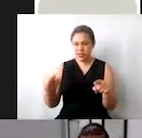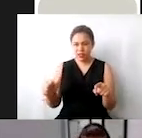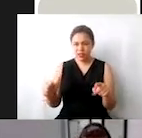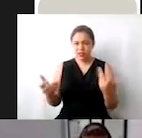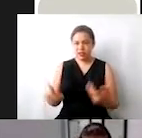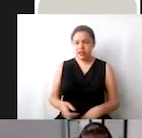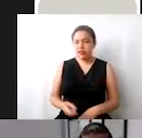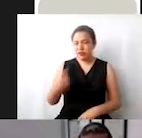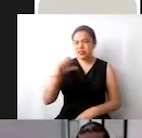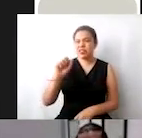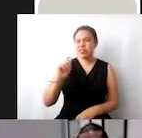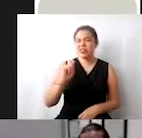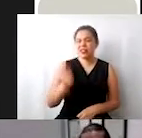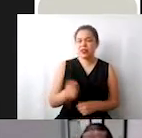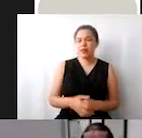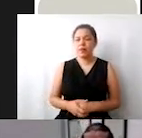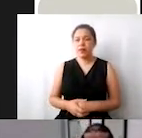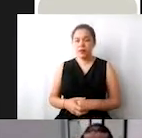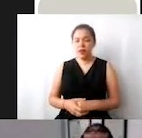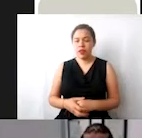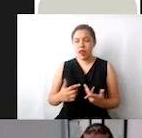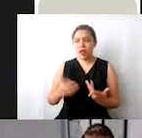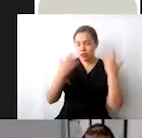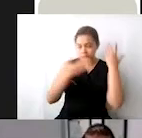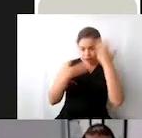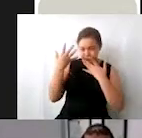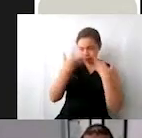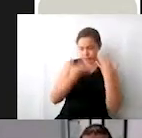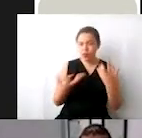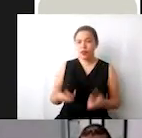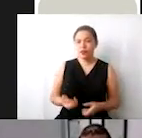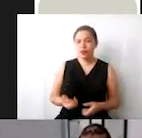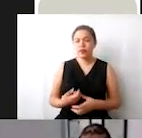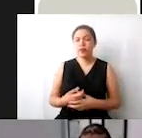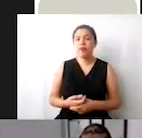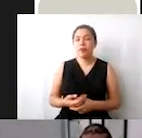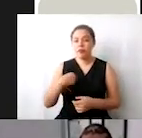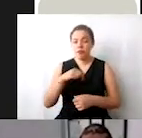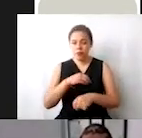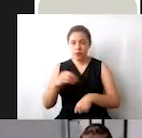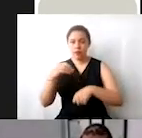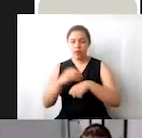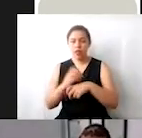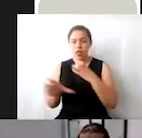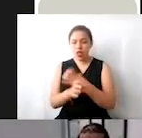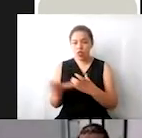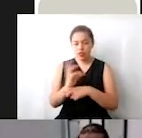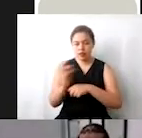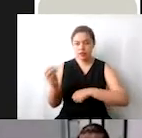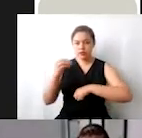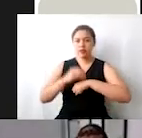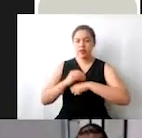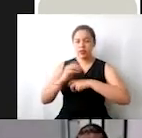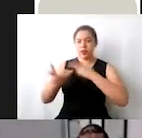bueno, ante esta confusión, pues vamos a señalar como elemento distintivo de la puesta a